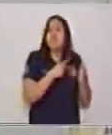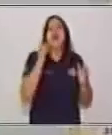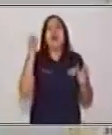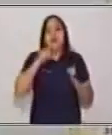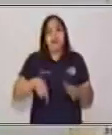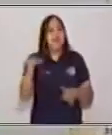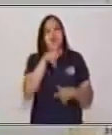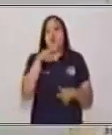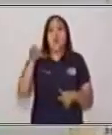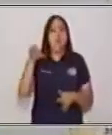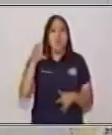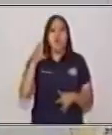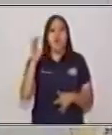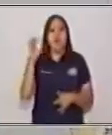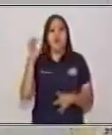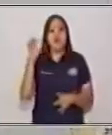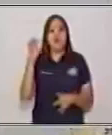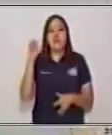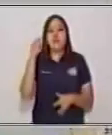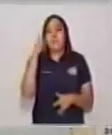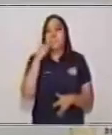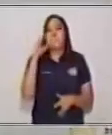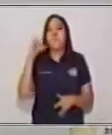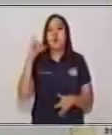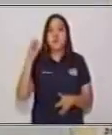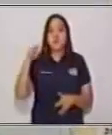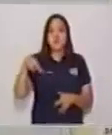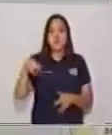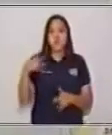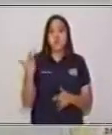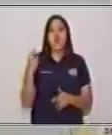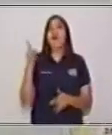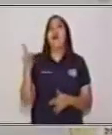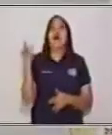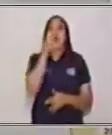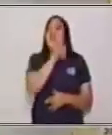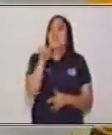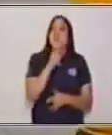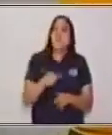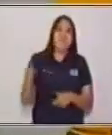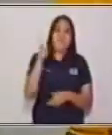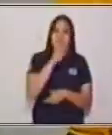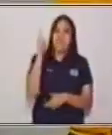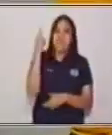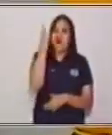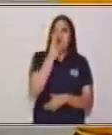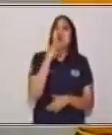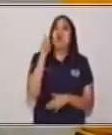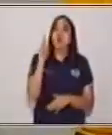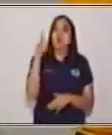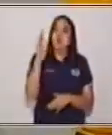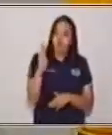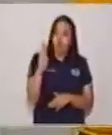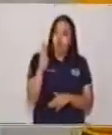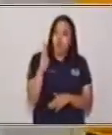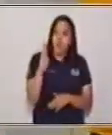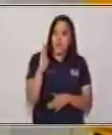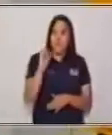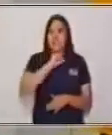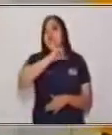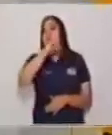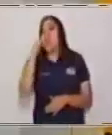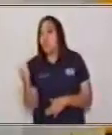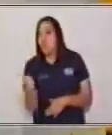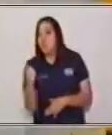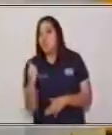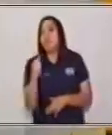preposición. Por ende, entonces se le va a conocer como subordinante. Excelente. Y todo lo demás va